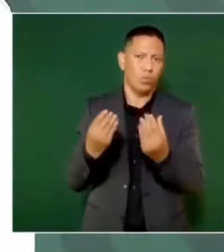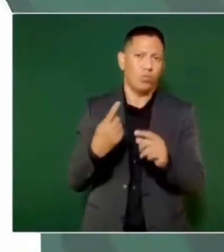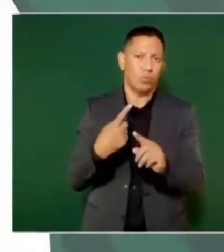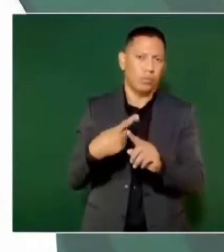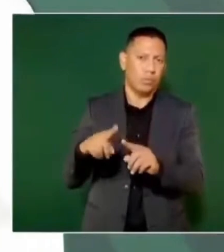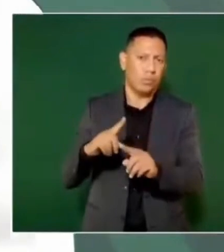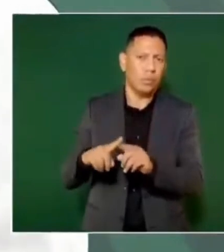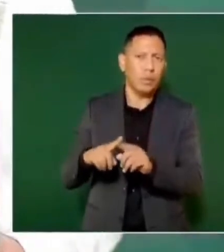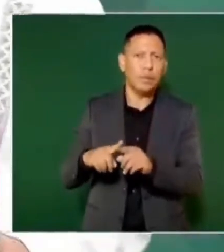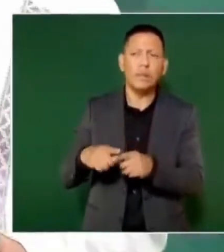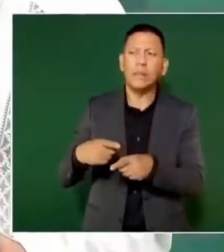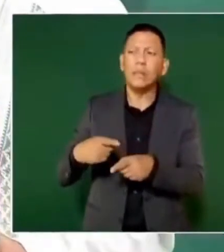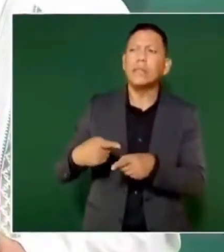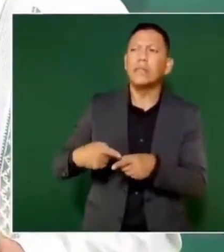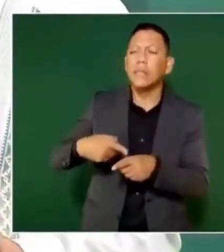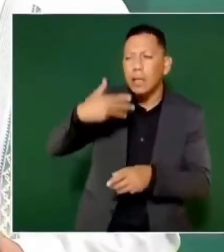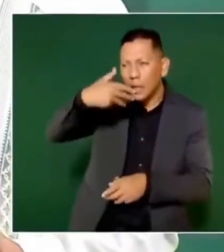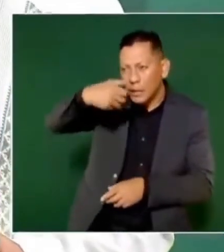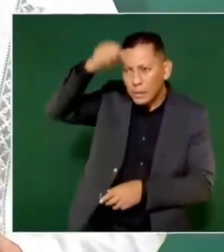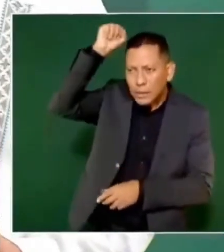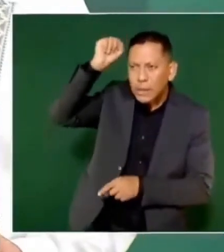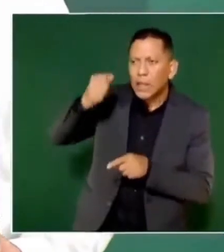Ver bien quién es el candidato,